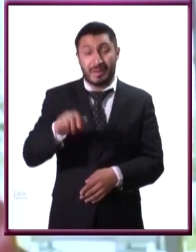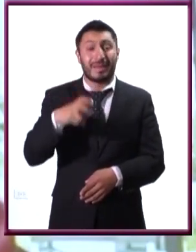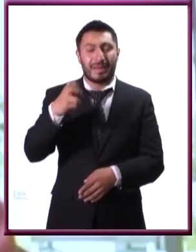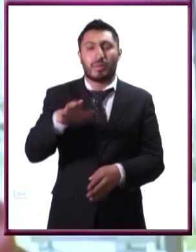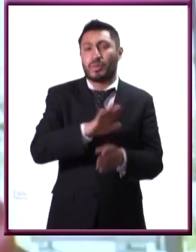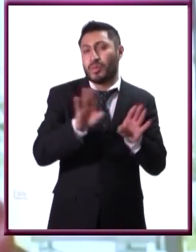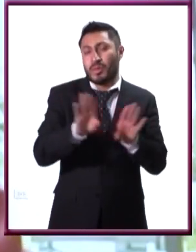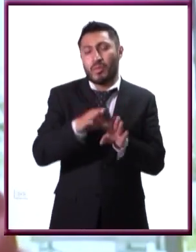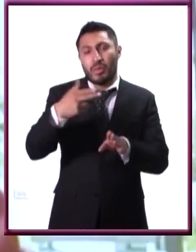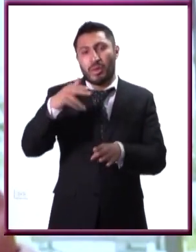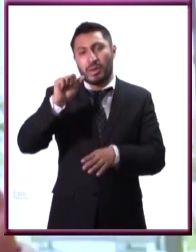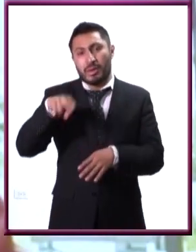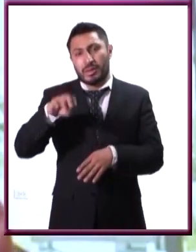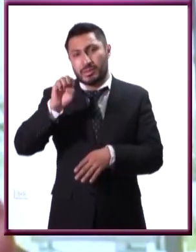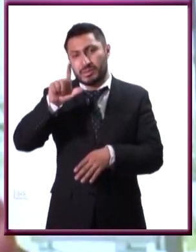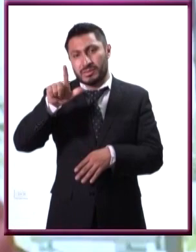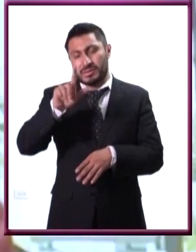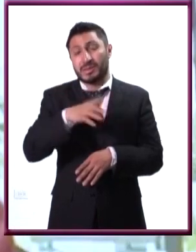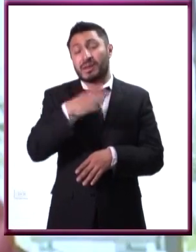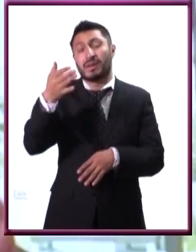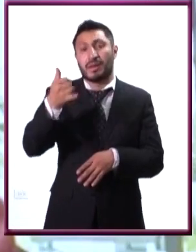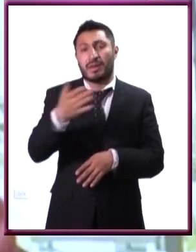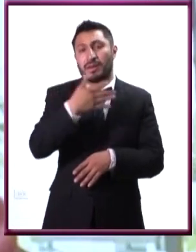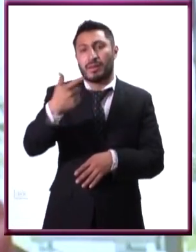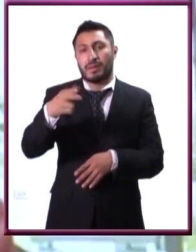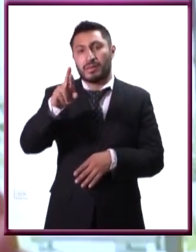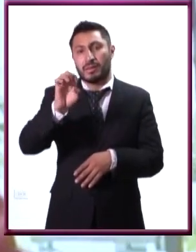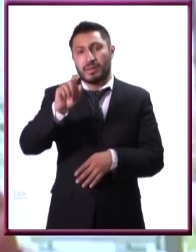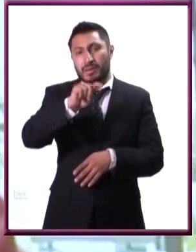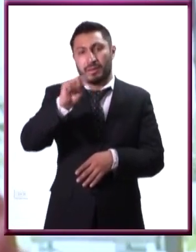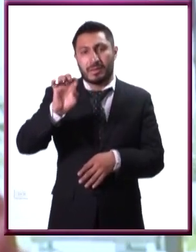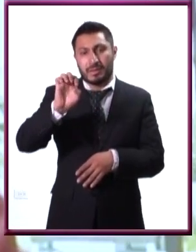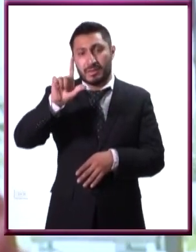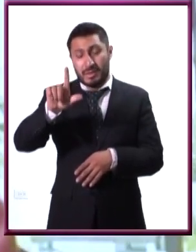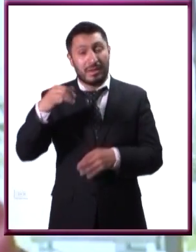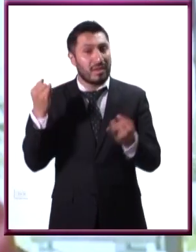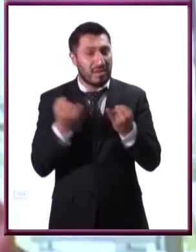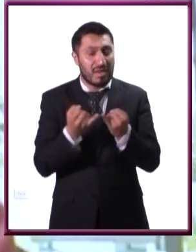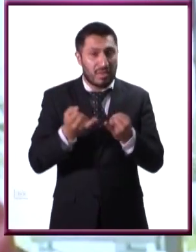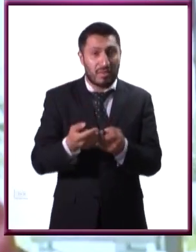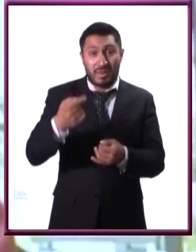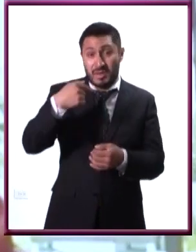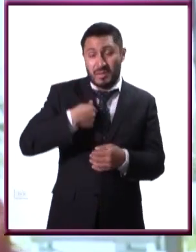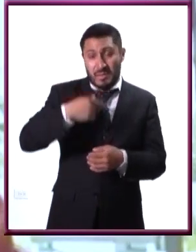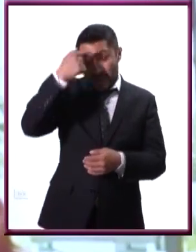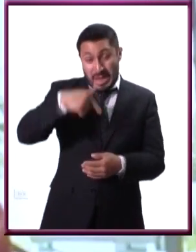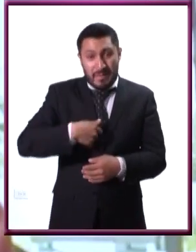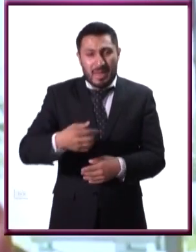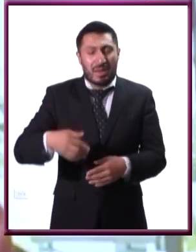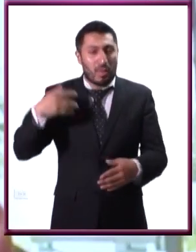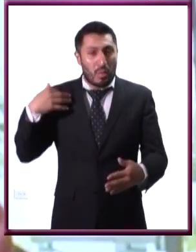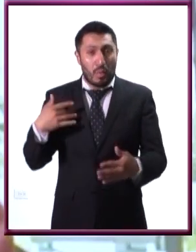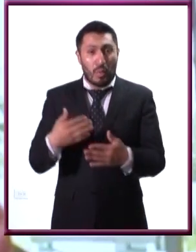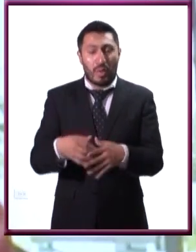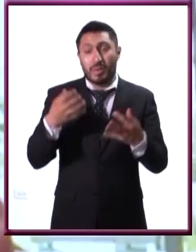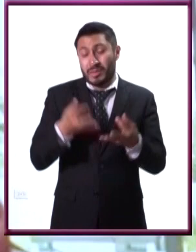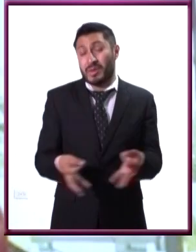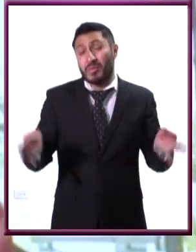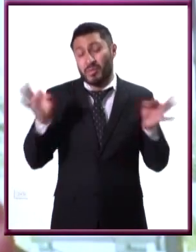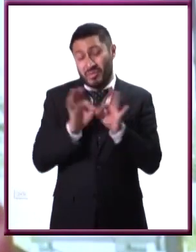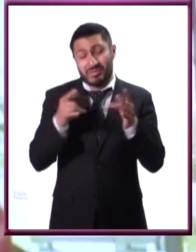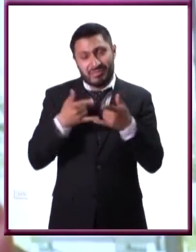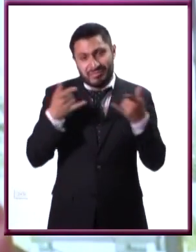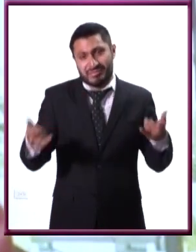y Gretel. Entonces para mí, bueno, yo crecí como permeado, como guiado por Hansel y Gretel. Para mí es hasta la fecha un libro, un